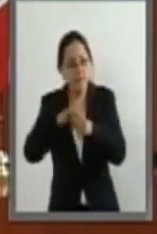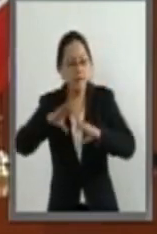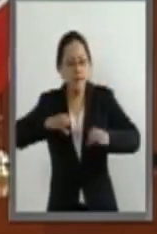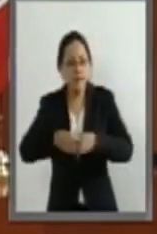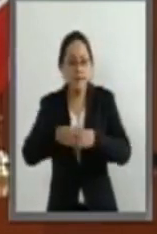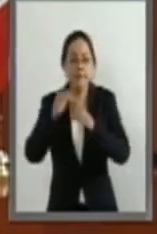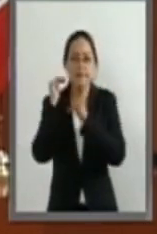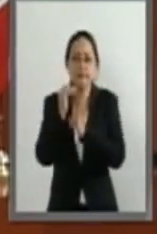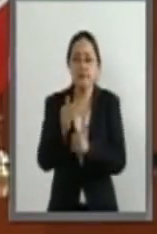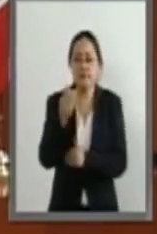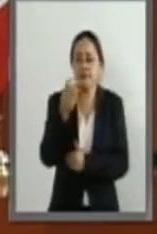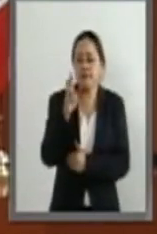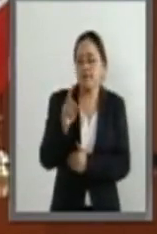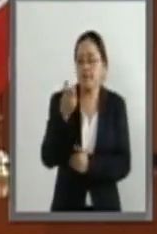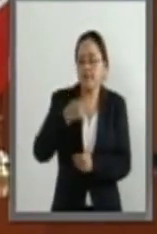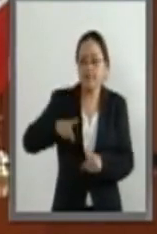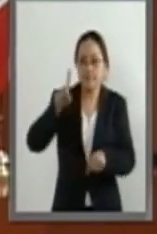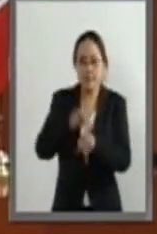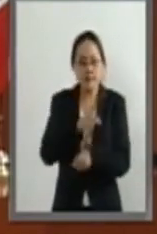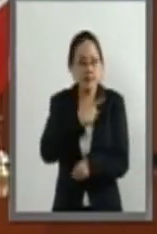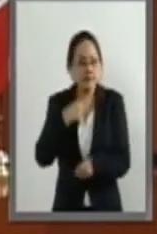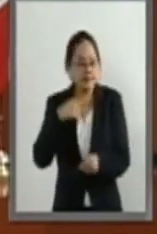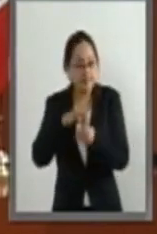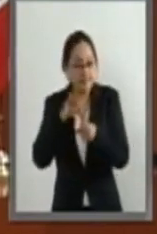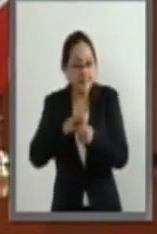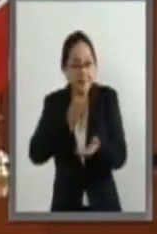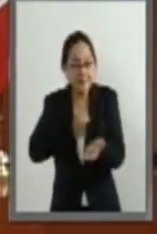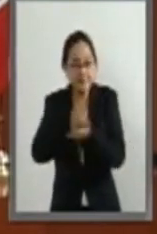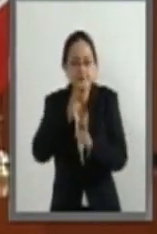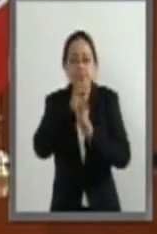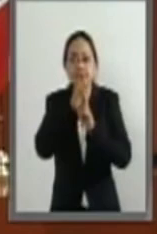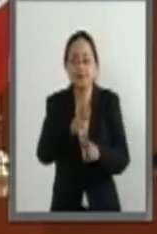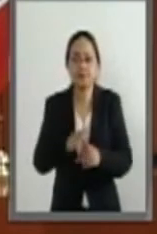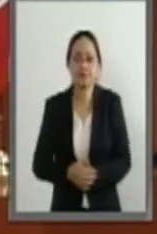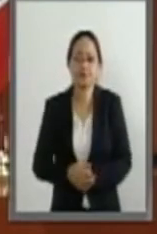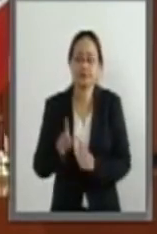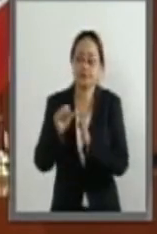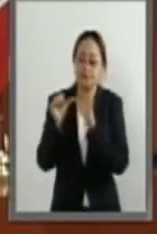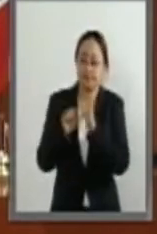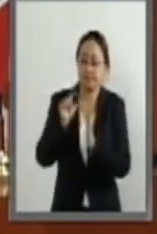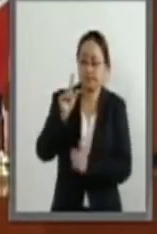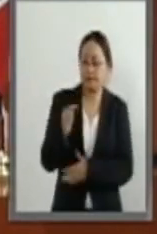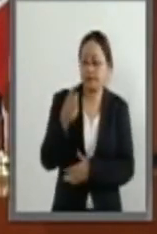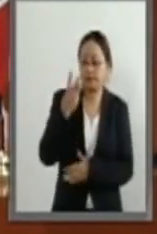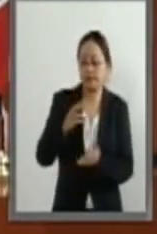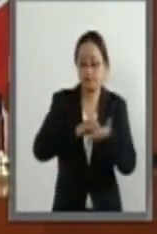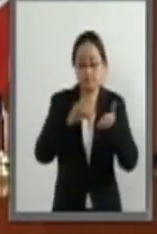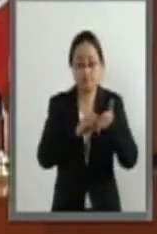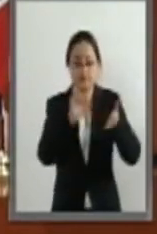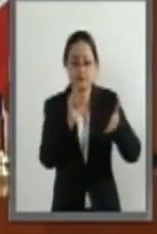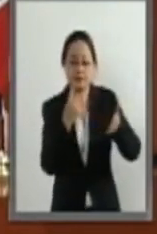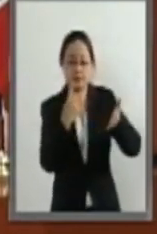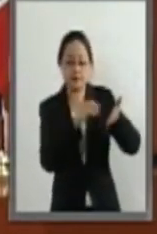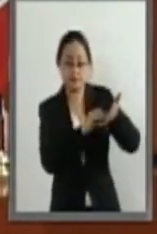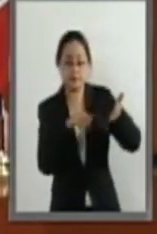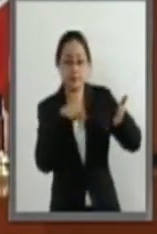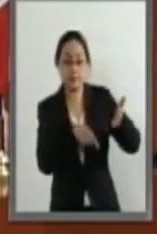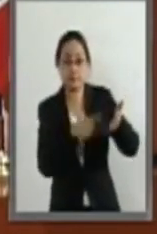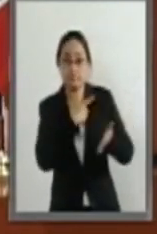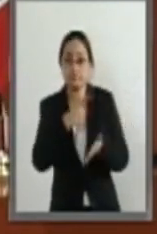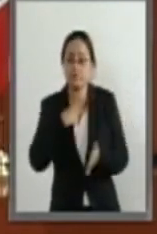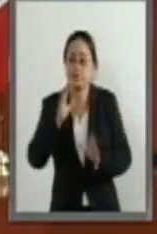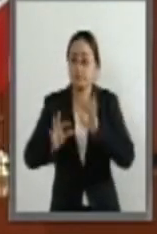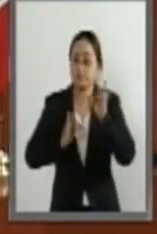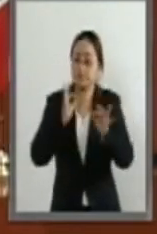un plazo máximo de 30 días naturales. Artículo 73, fracción 31, expedir de